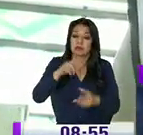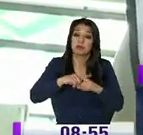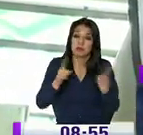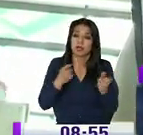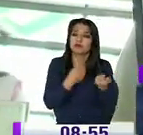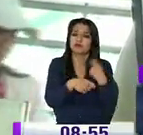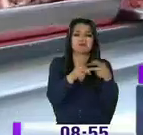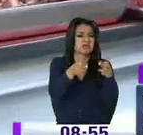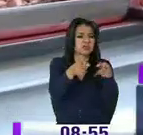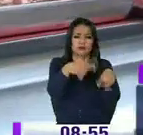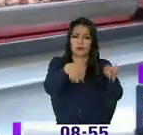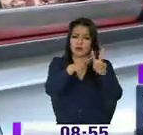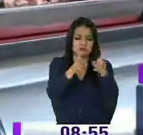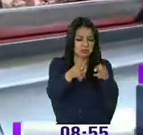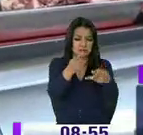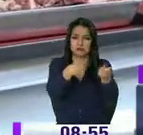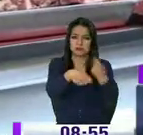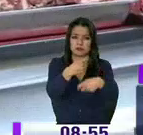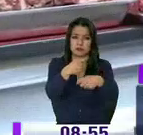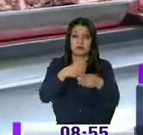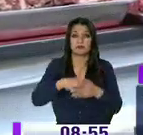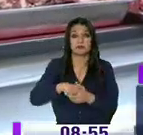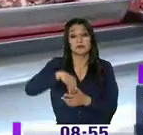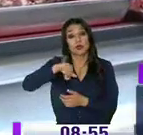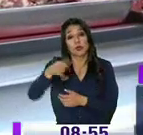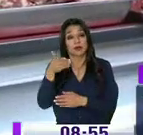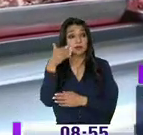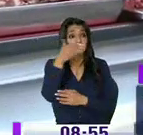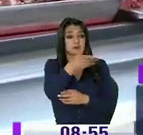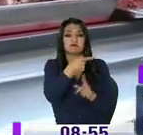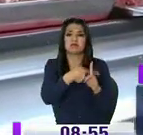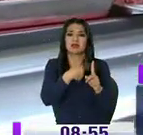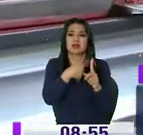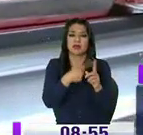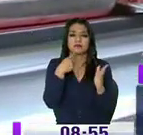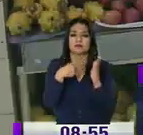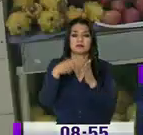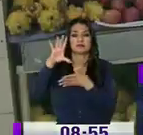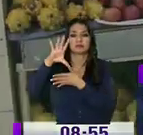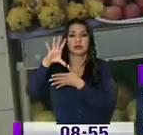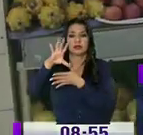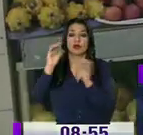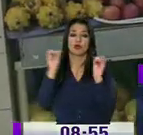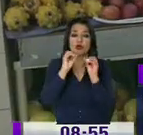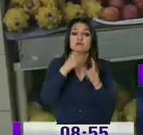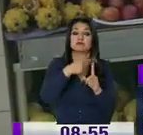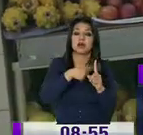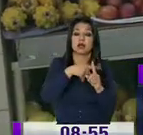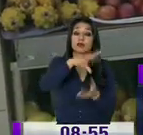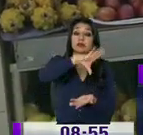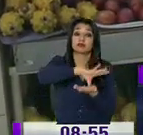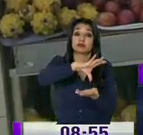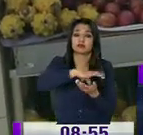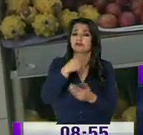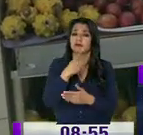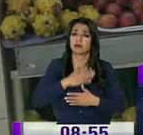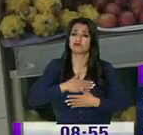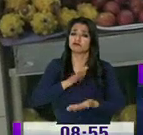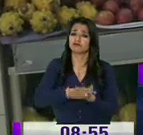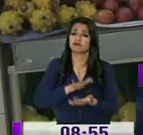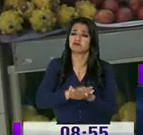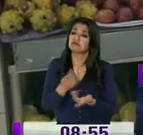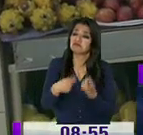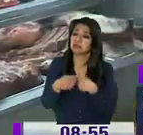dando al mismo precio. Ciudadanos que este jueves acudieron a mercados como el de la América y el Mercado Central señalaron estar conformes con